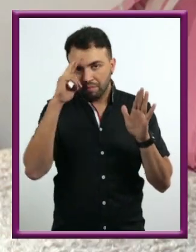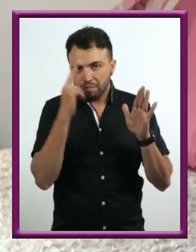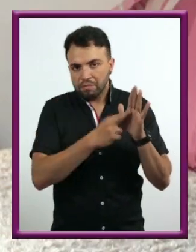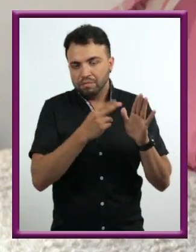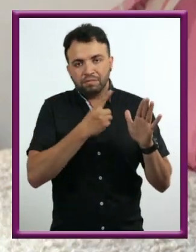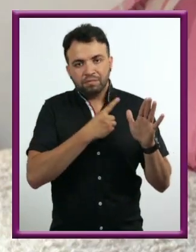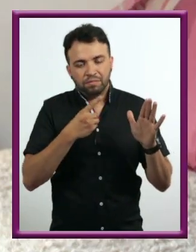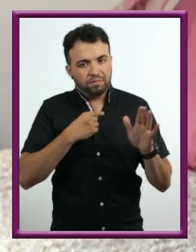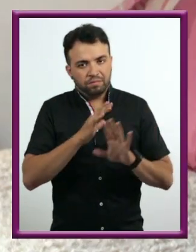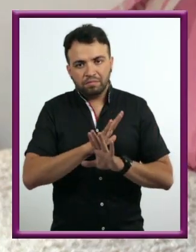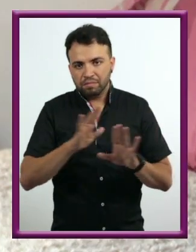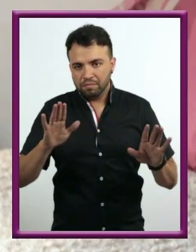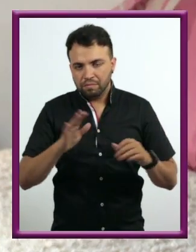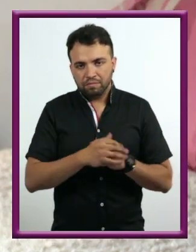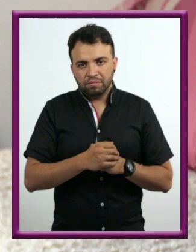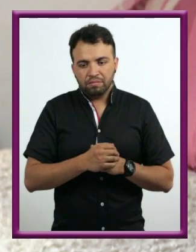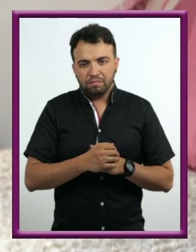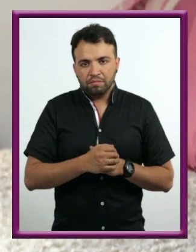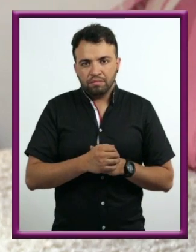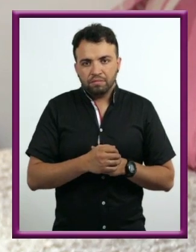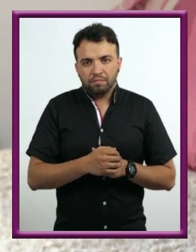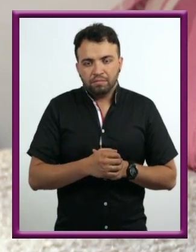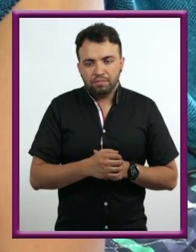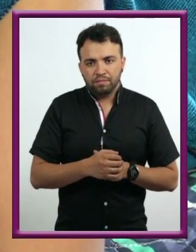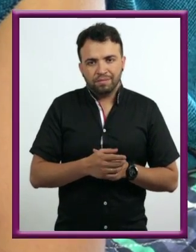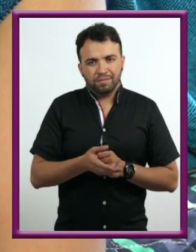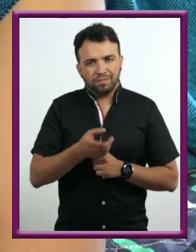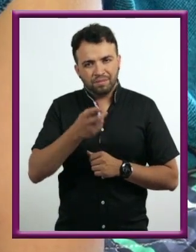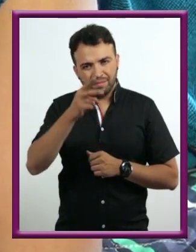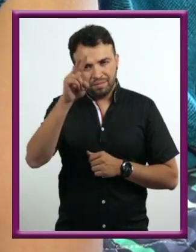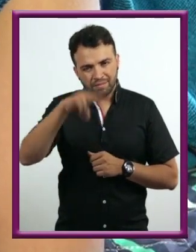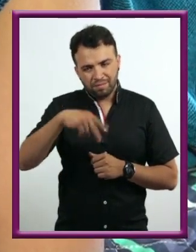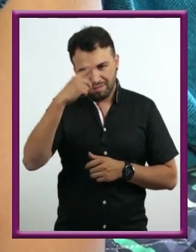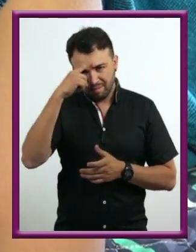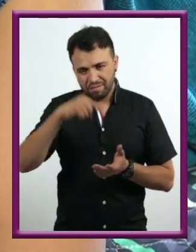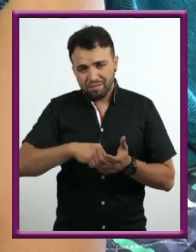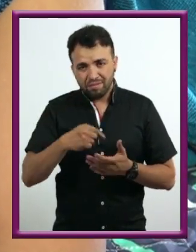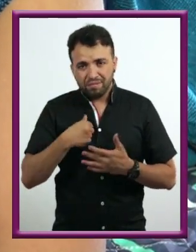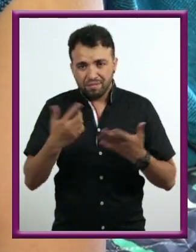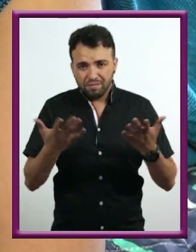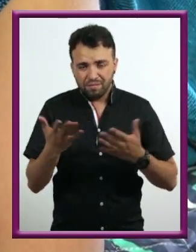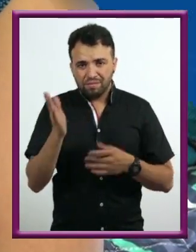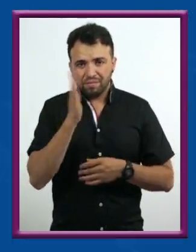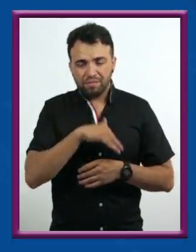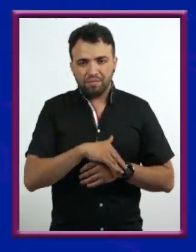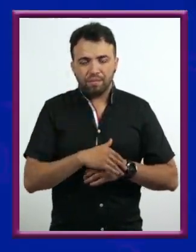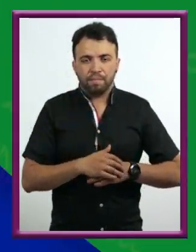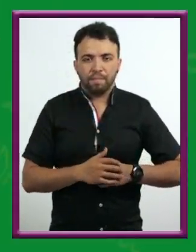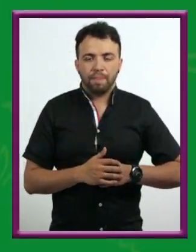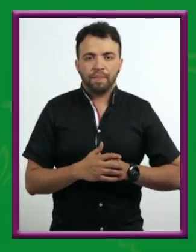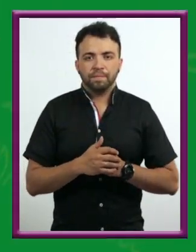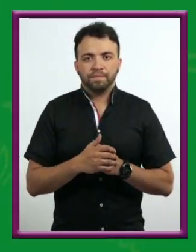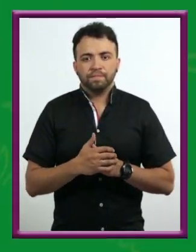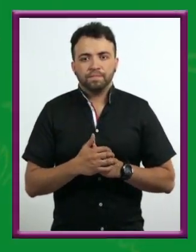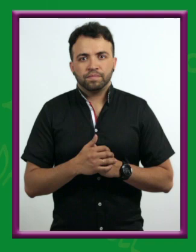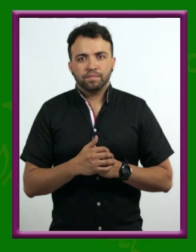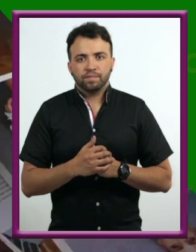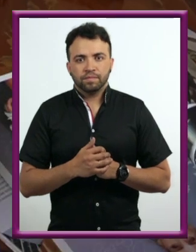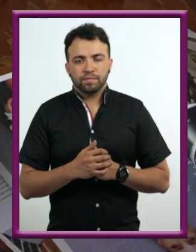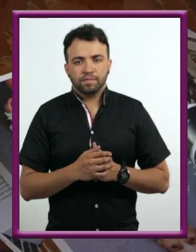que hice lo peor de lo peor. Ya no sé ni qué pensar. ¿De verdad crees que hice mal?